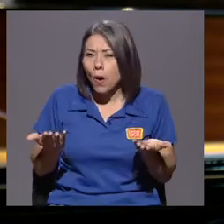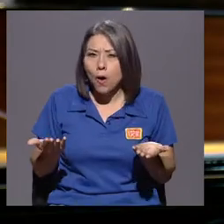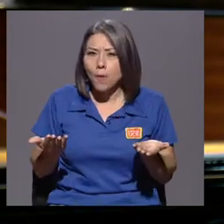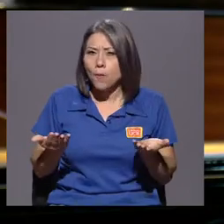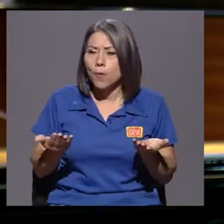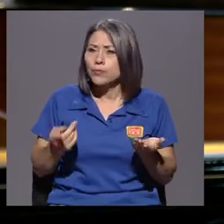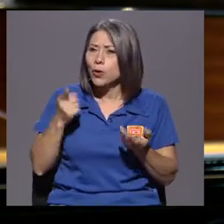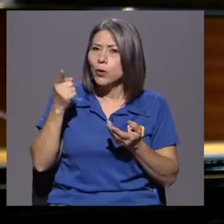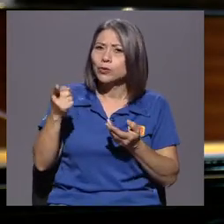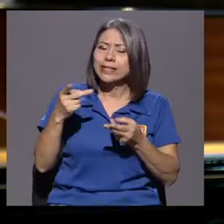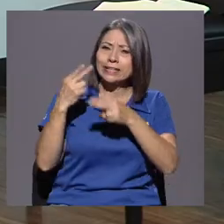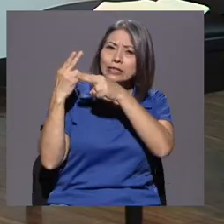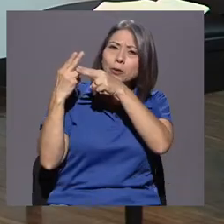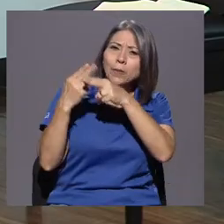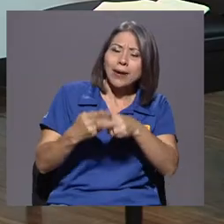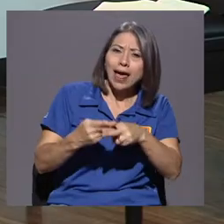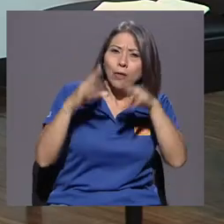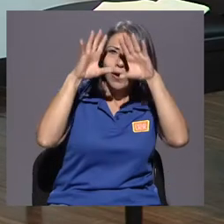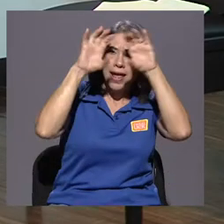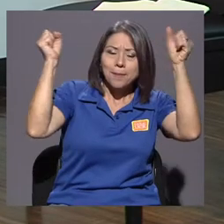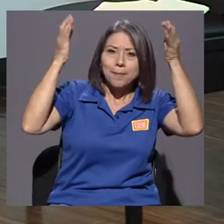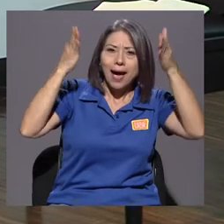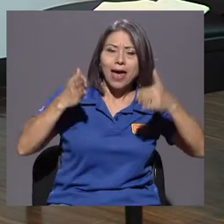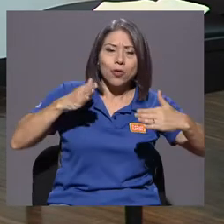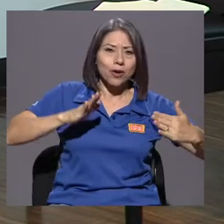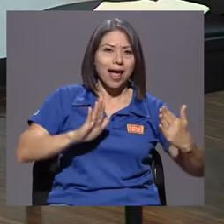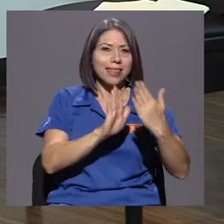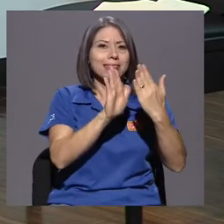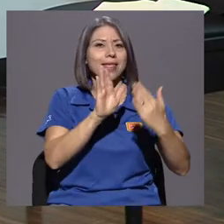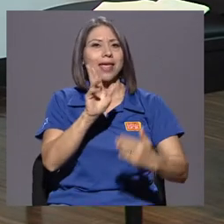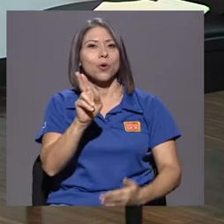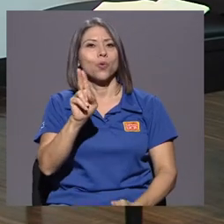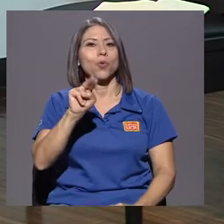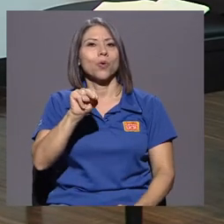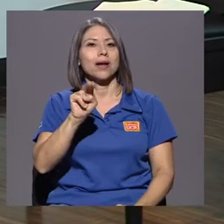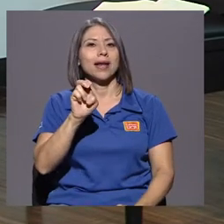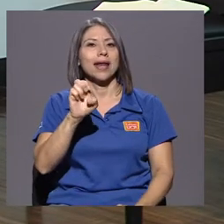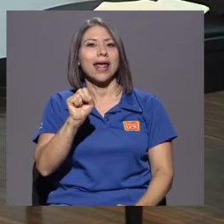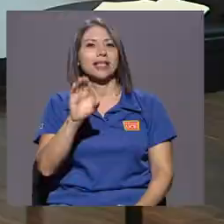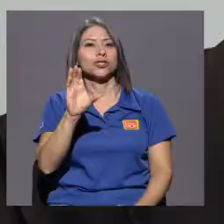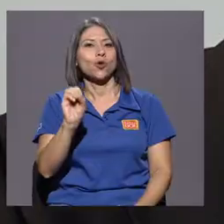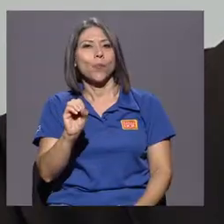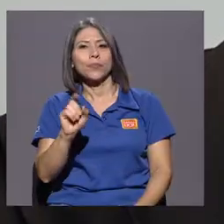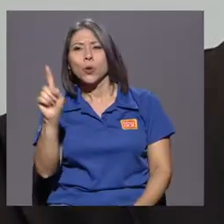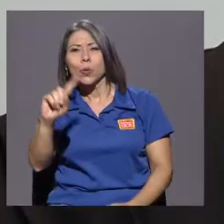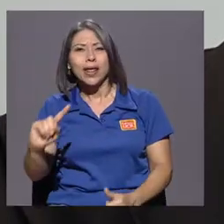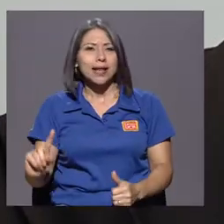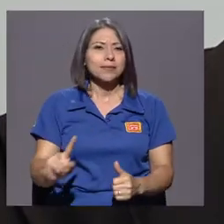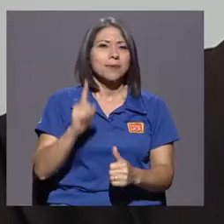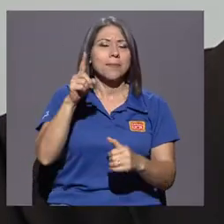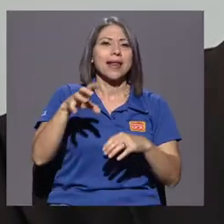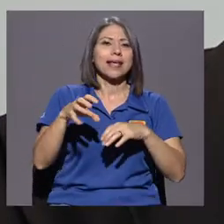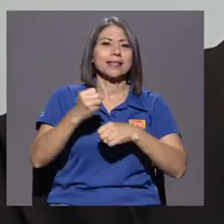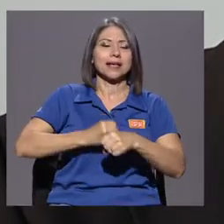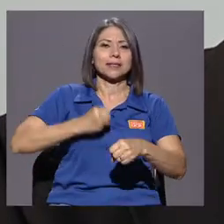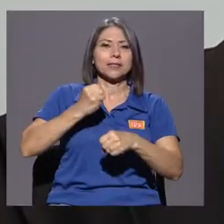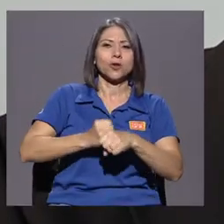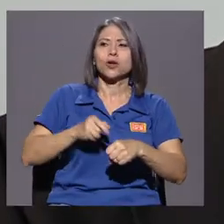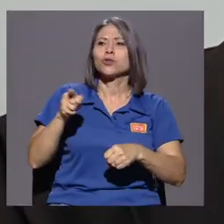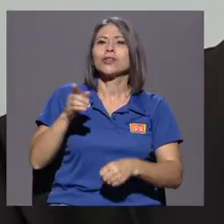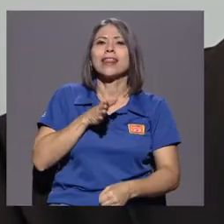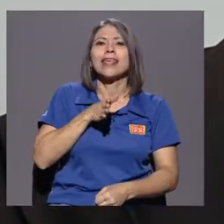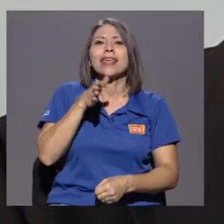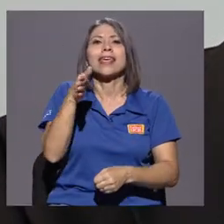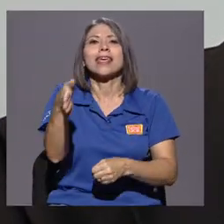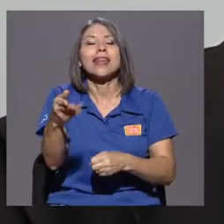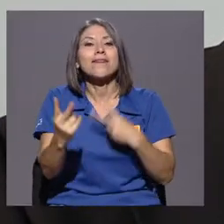ante la unesco y una de las primeras acciones que usted toma es decir a visitar la tumba de héctor berlíoz porque dice que le